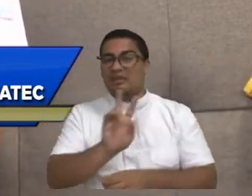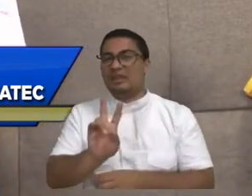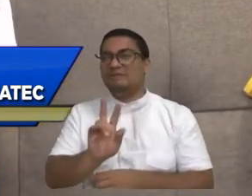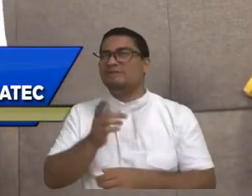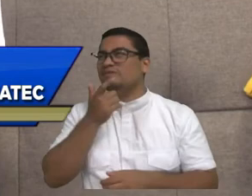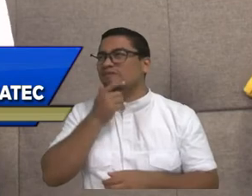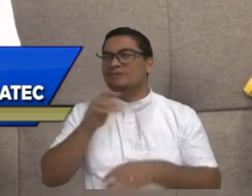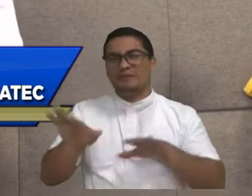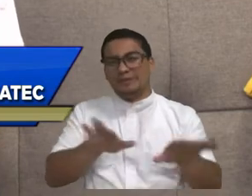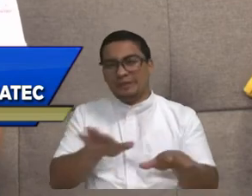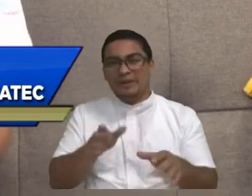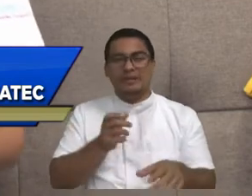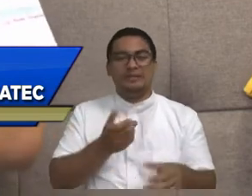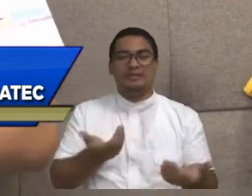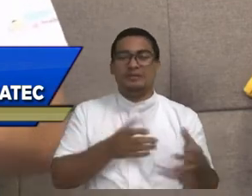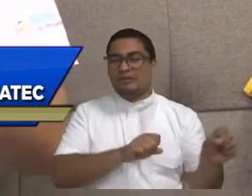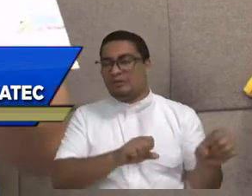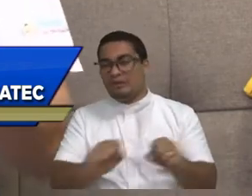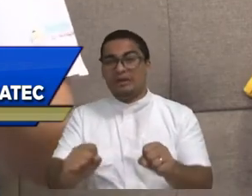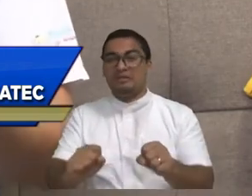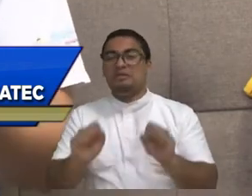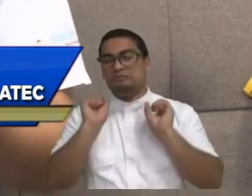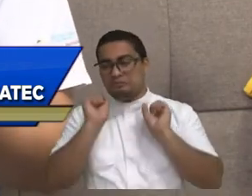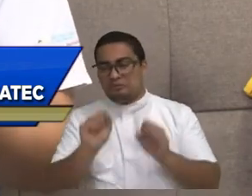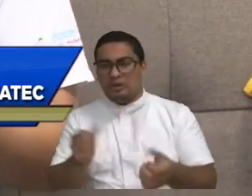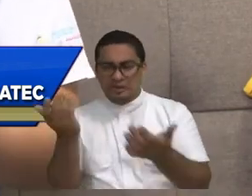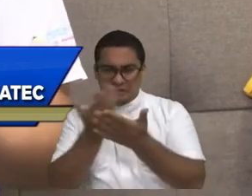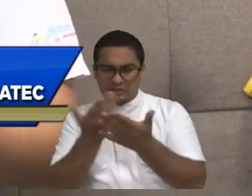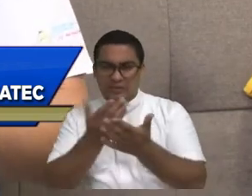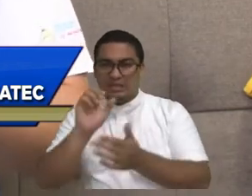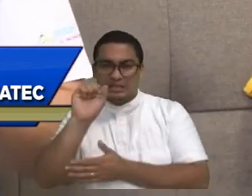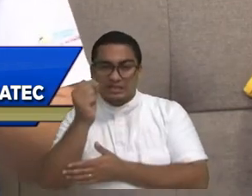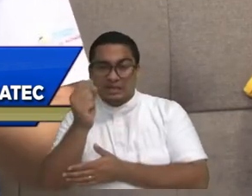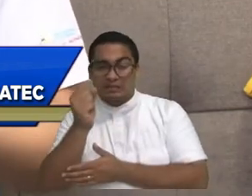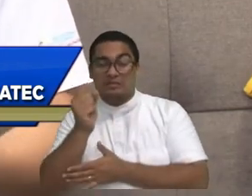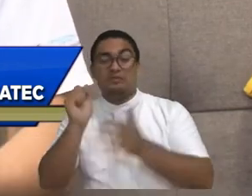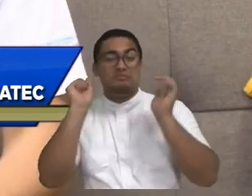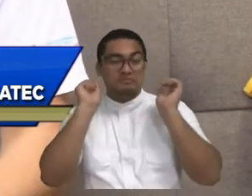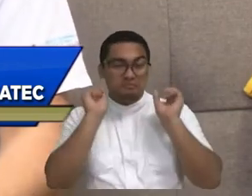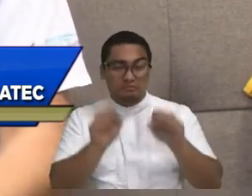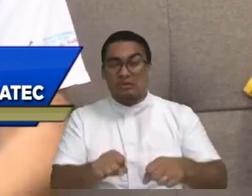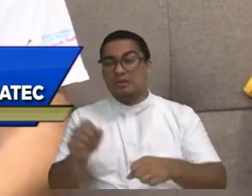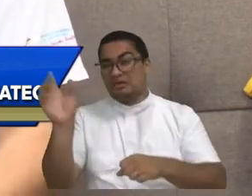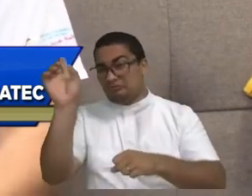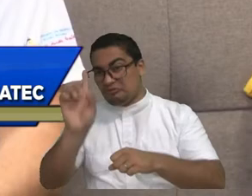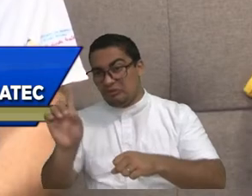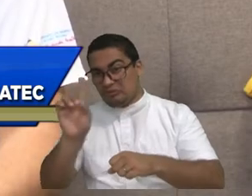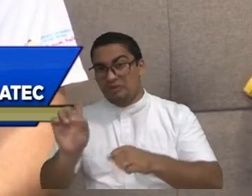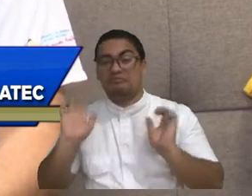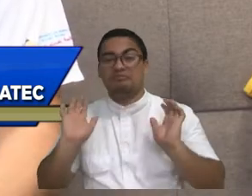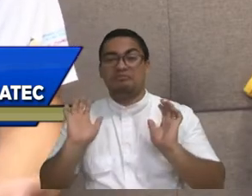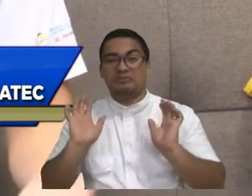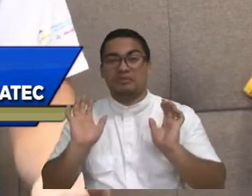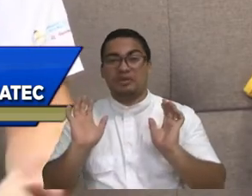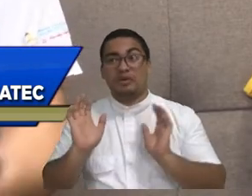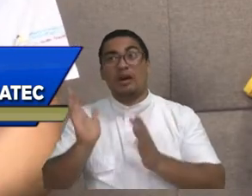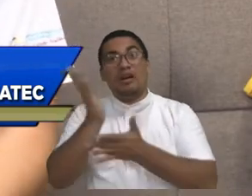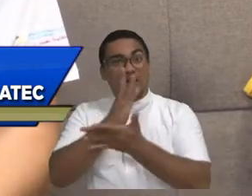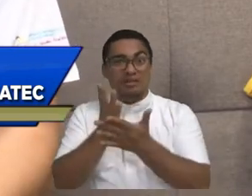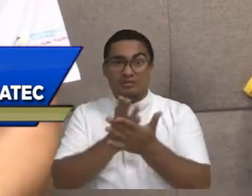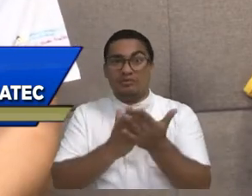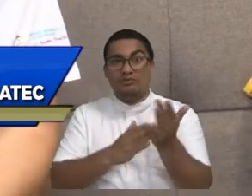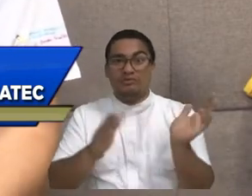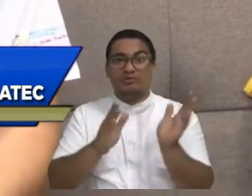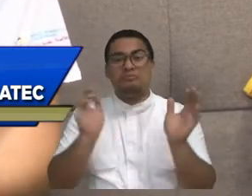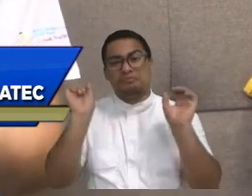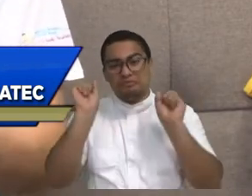si no puede el sábado puede estudiar el domingo puede estudiar por la noche en algunos centros pero no todos tenemos formación por la noche y pero me puedes